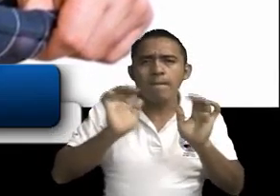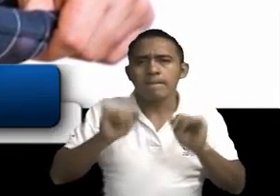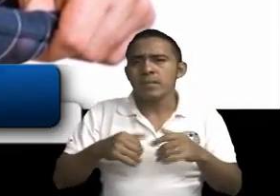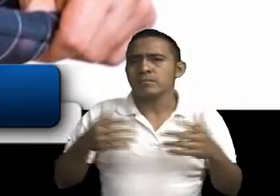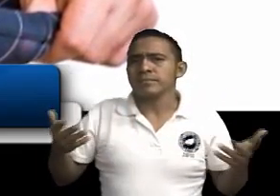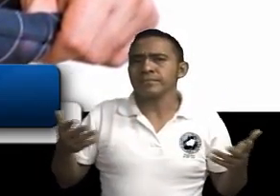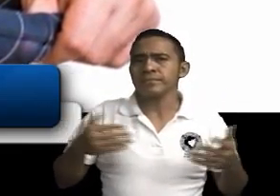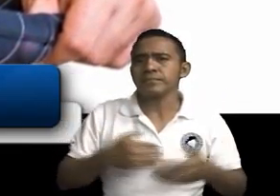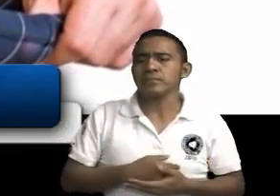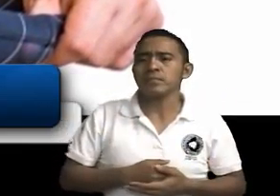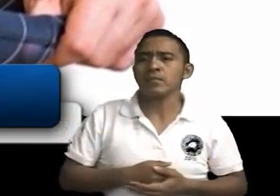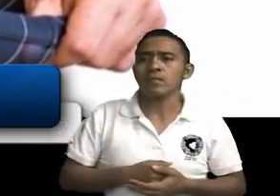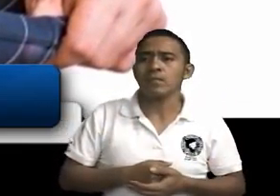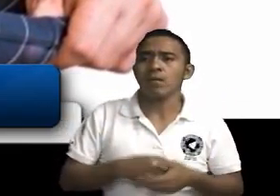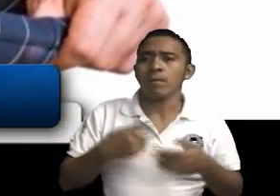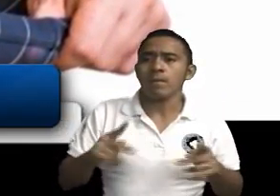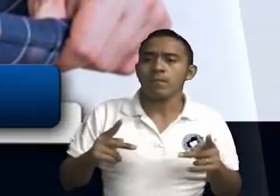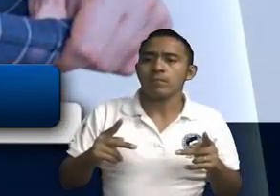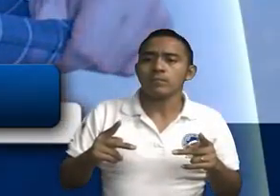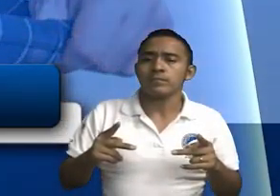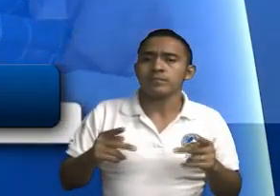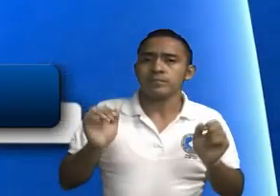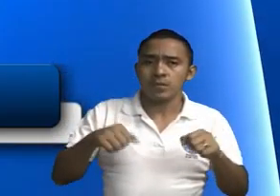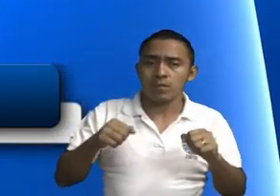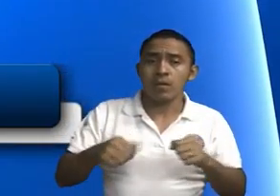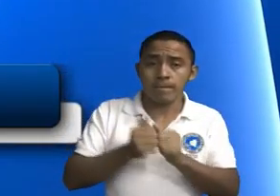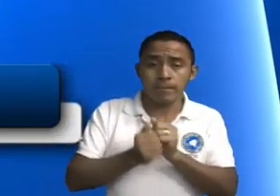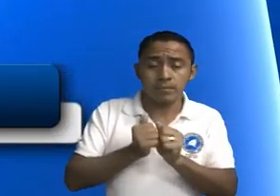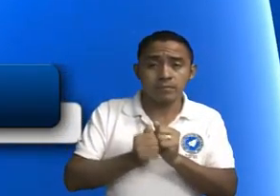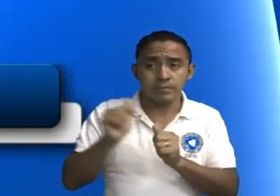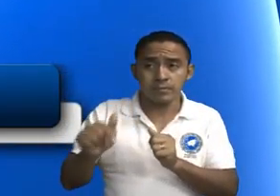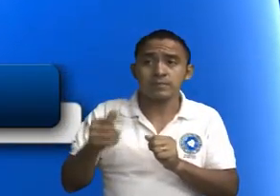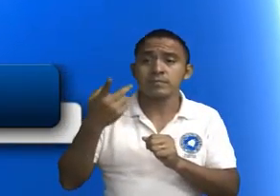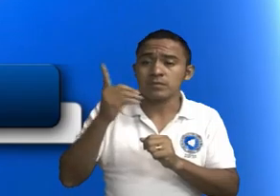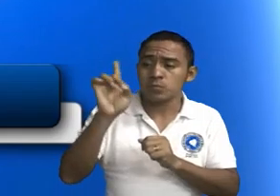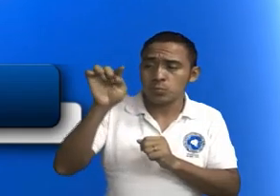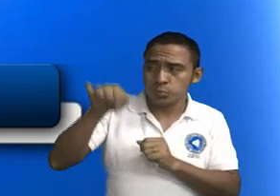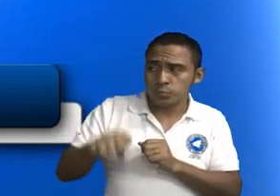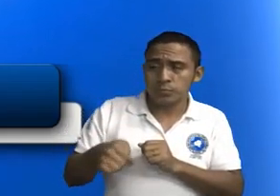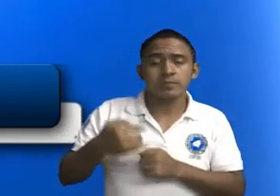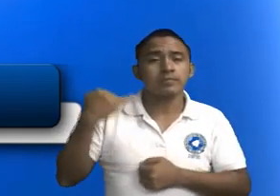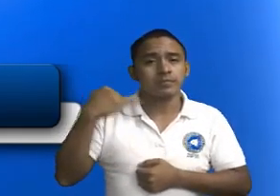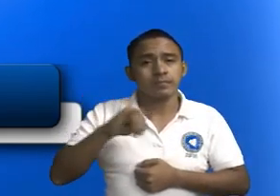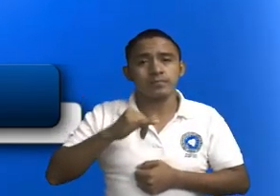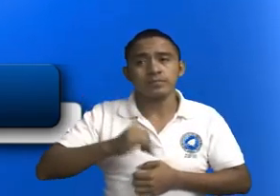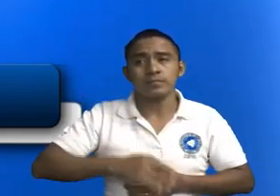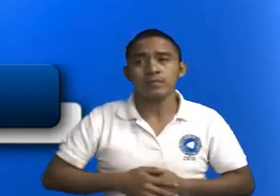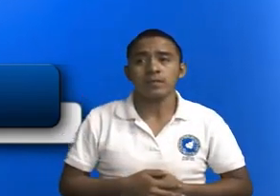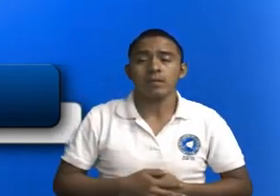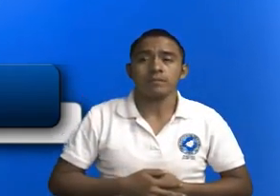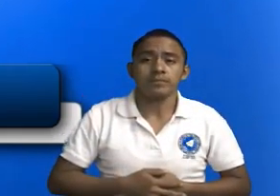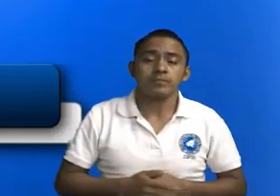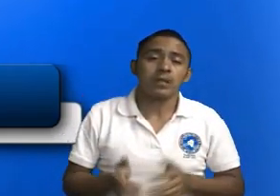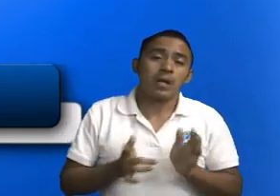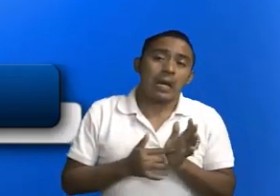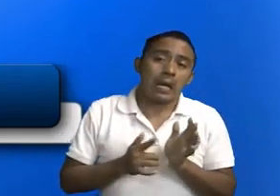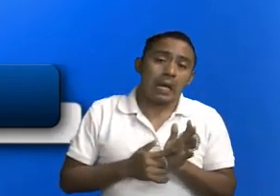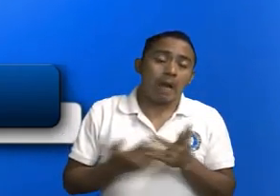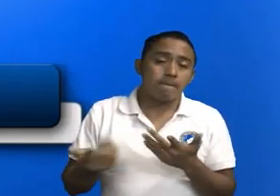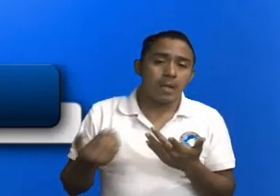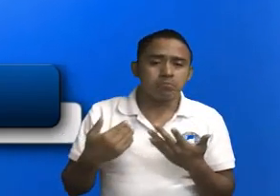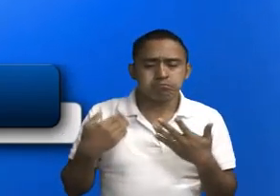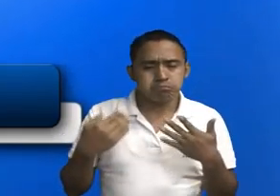pequeño, un pene grande, pero puede presentar disfunción eréctil. Así es, así es. Sí, porque puede ser que a lo mejor tenga un buen